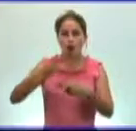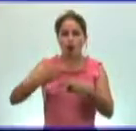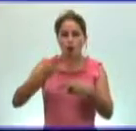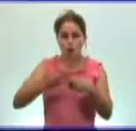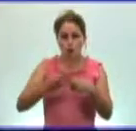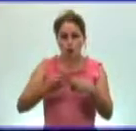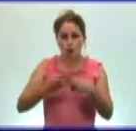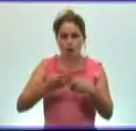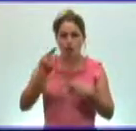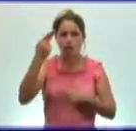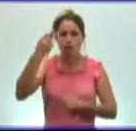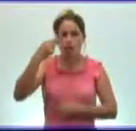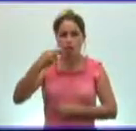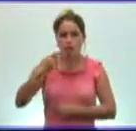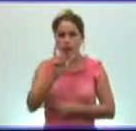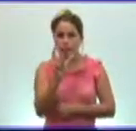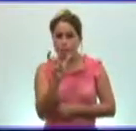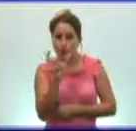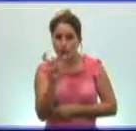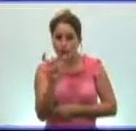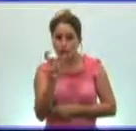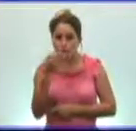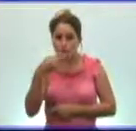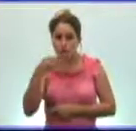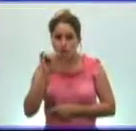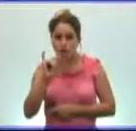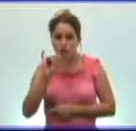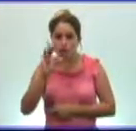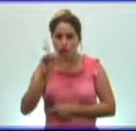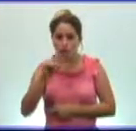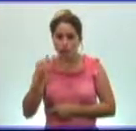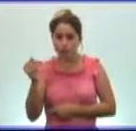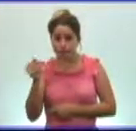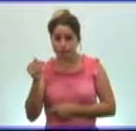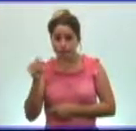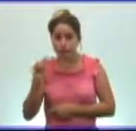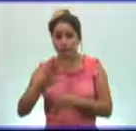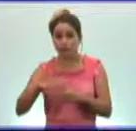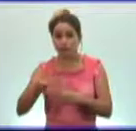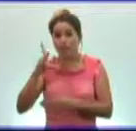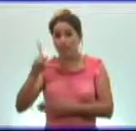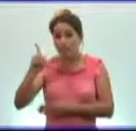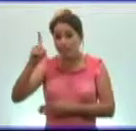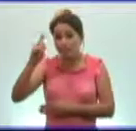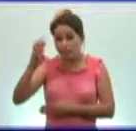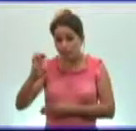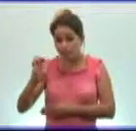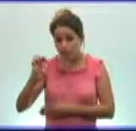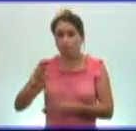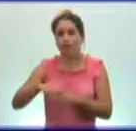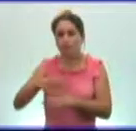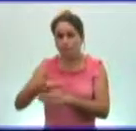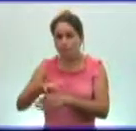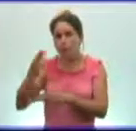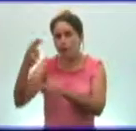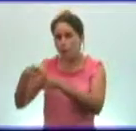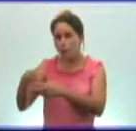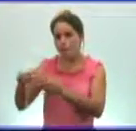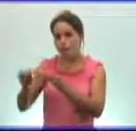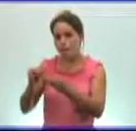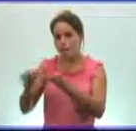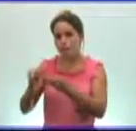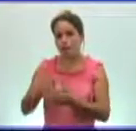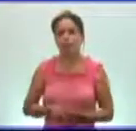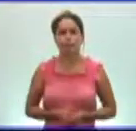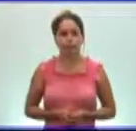el nombre sería la palabra hidróxido, la preposición de, y a continuación el nombre del metal. Veamos